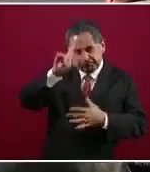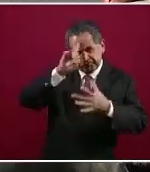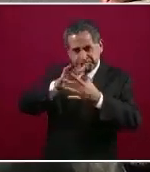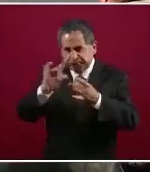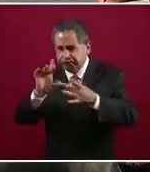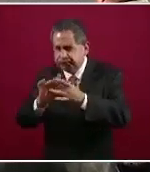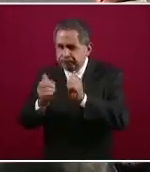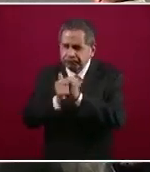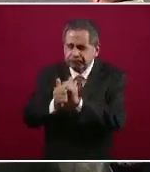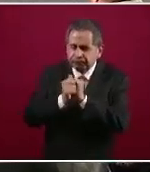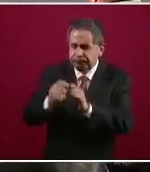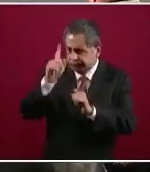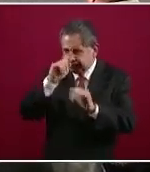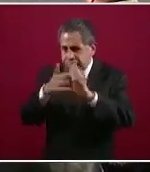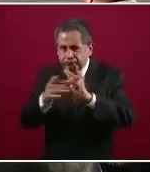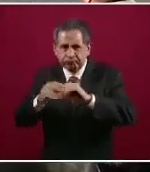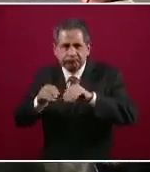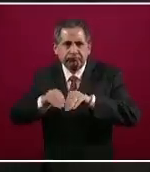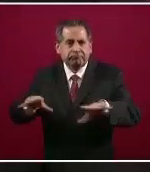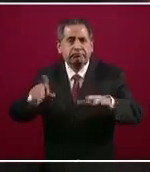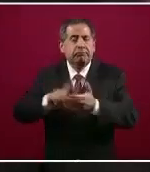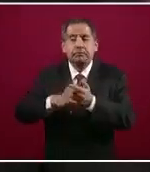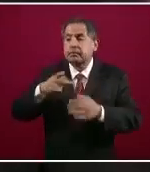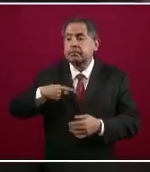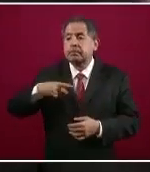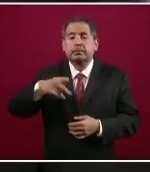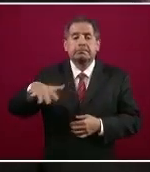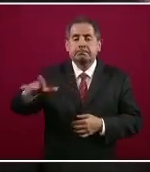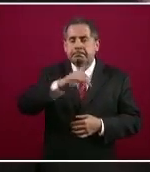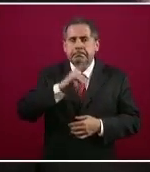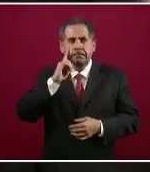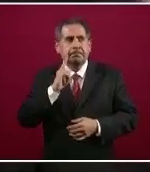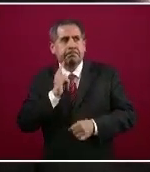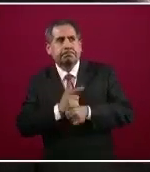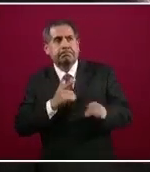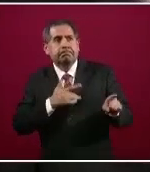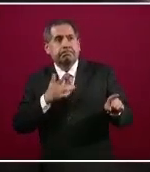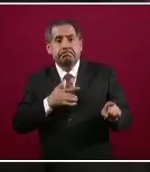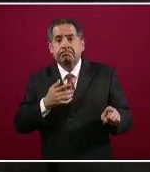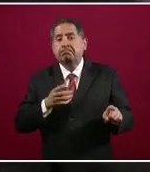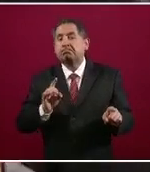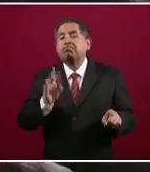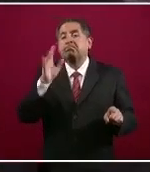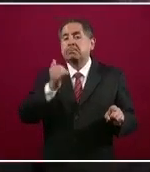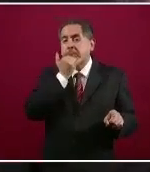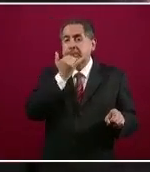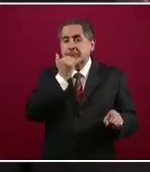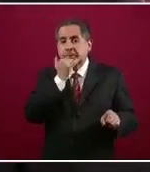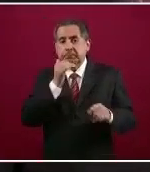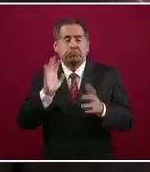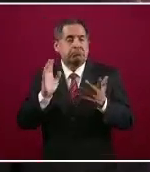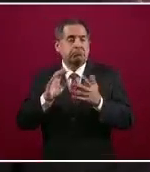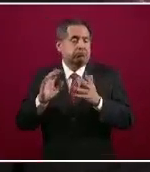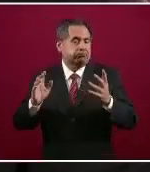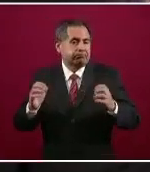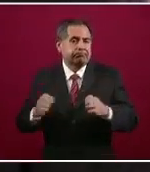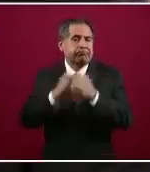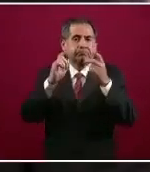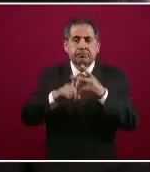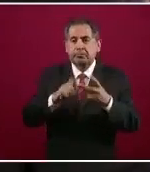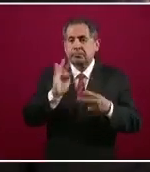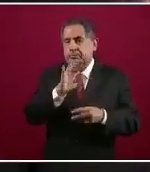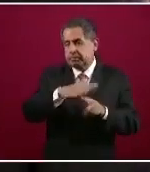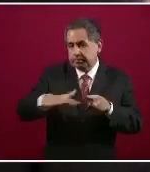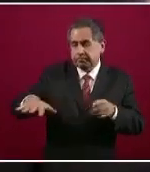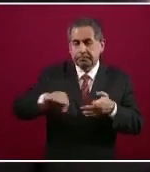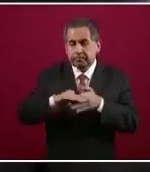cerca, procurando que la población identifique el riesgo en el que se encuentra. Si vivo en la costa, si vivo en la montaña, si